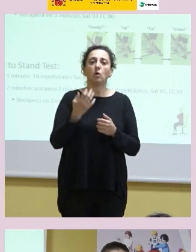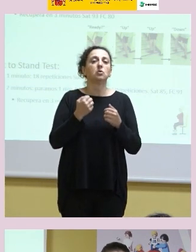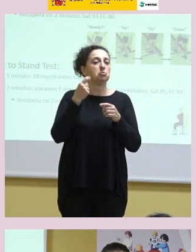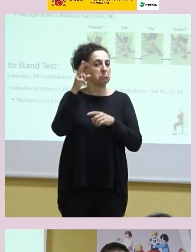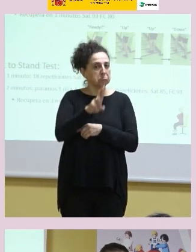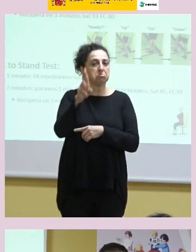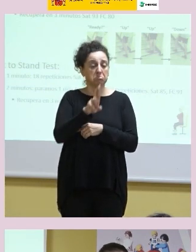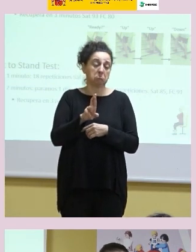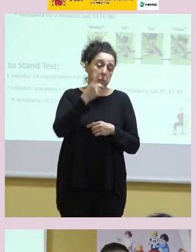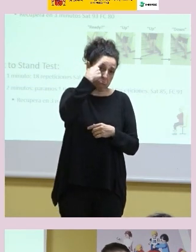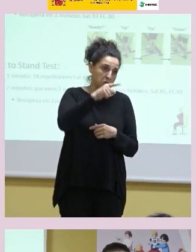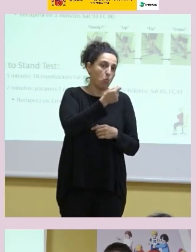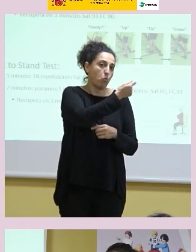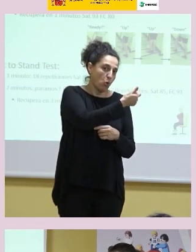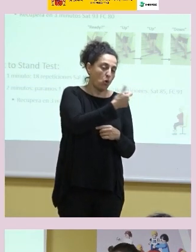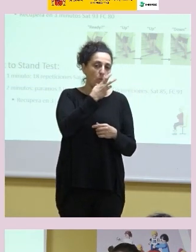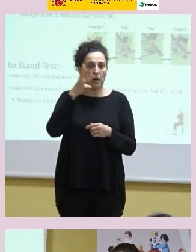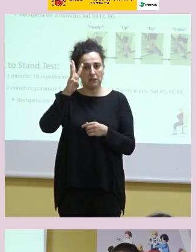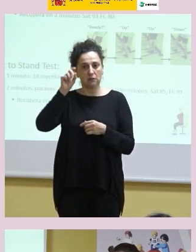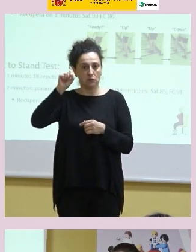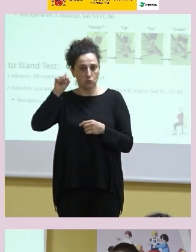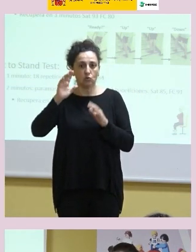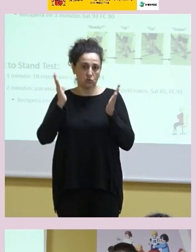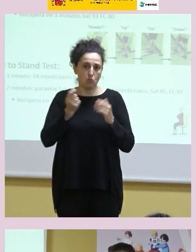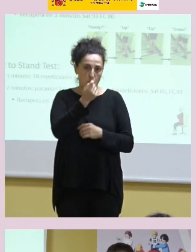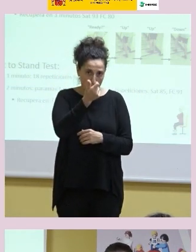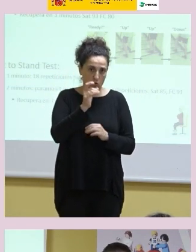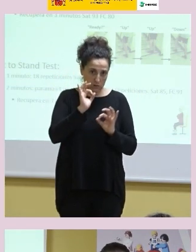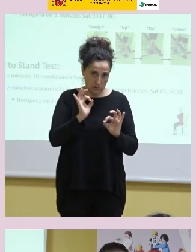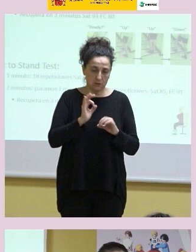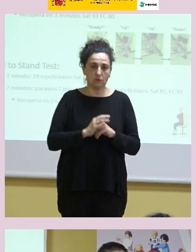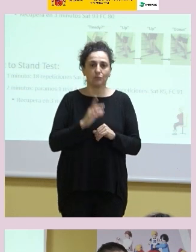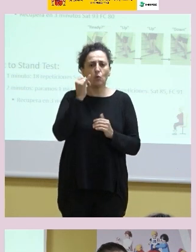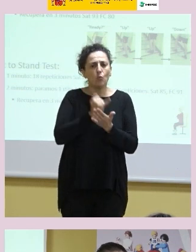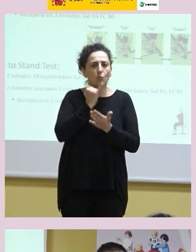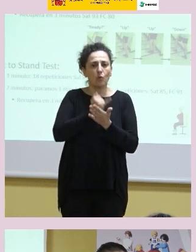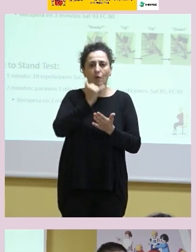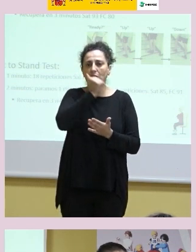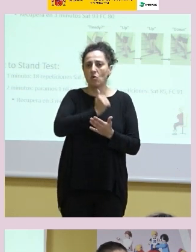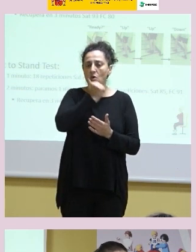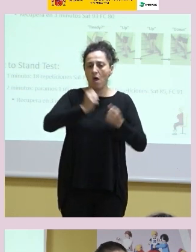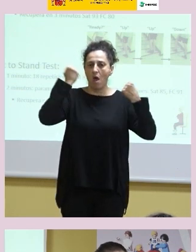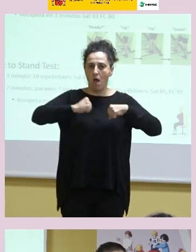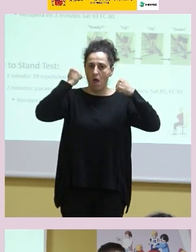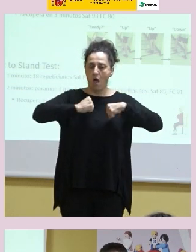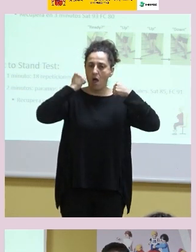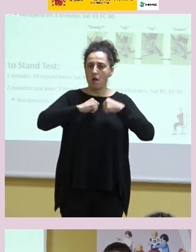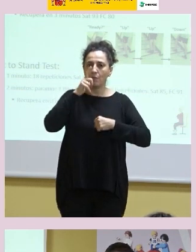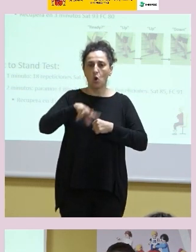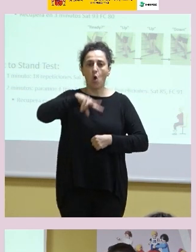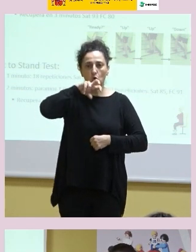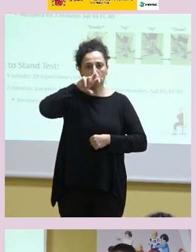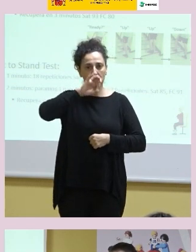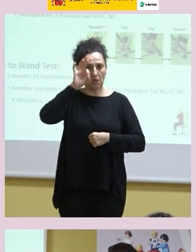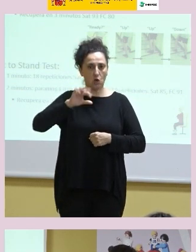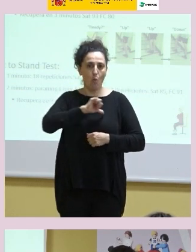veis son poquitas repeticiones para 3 minutos. Y realizamos todas estas pruebas de tolerancia al ejercicio con el oxígeno portátil